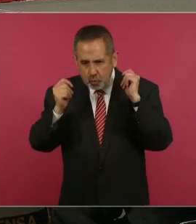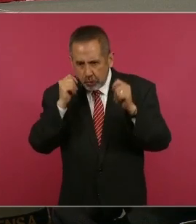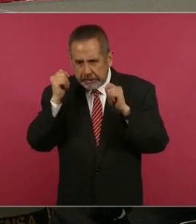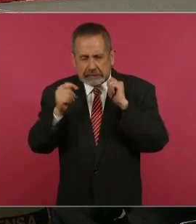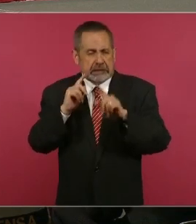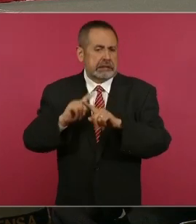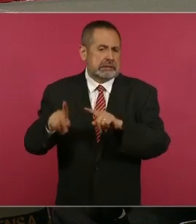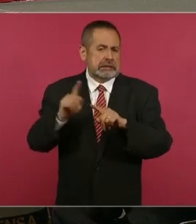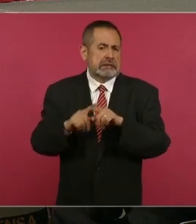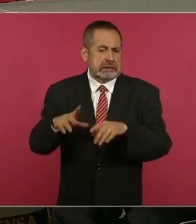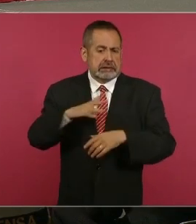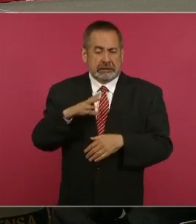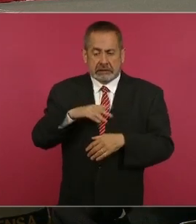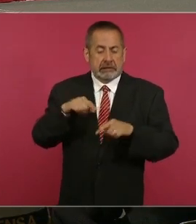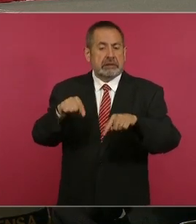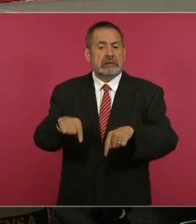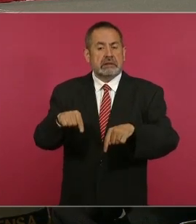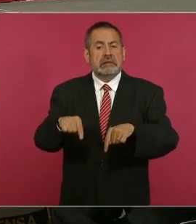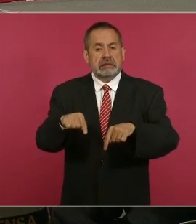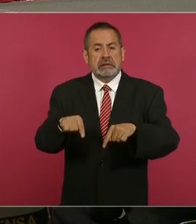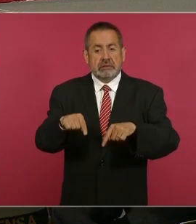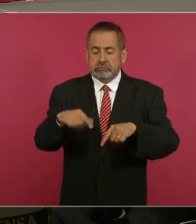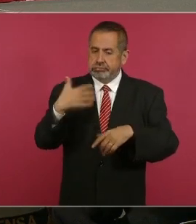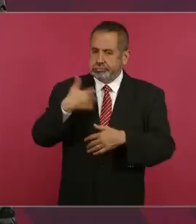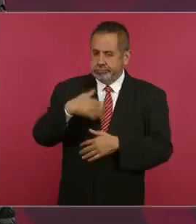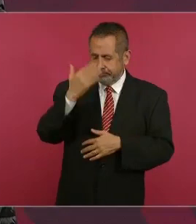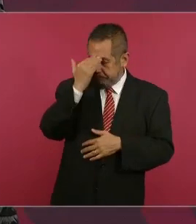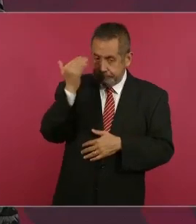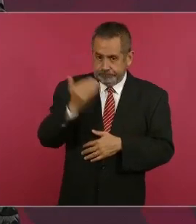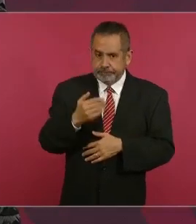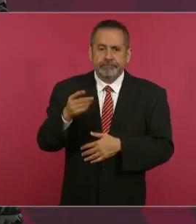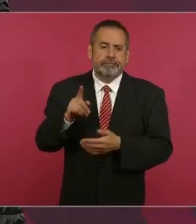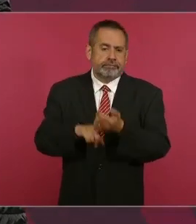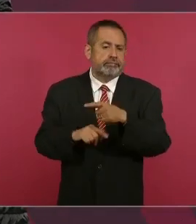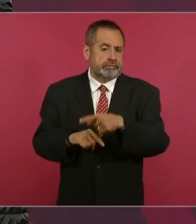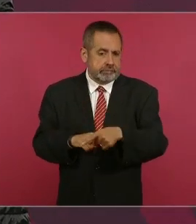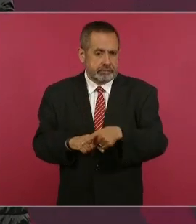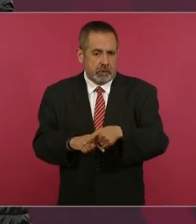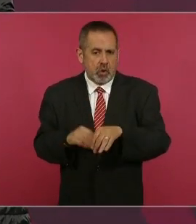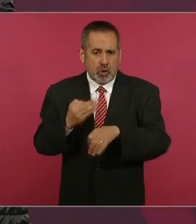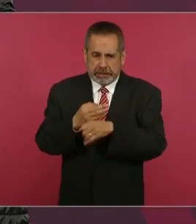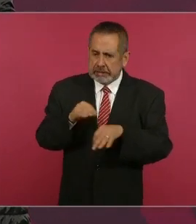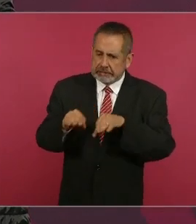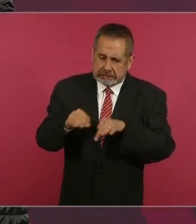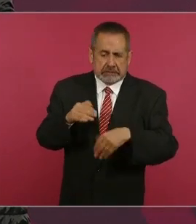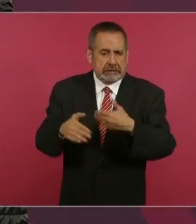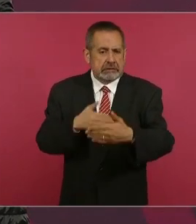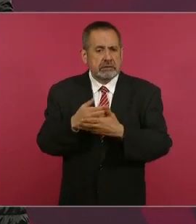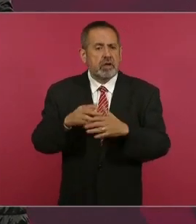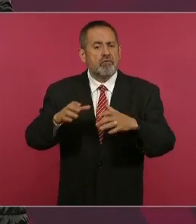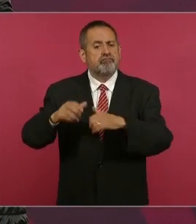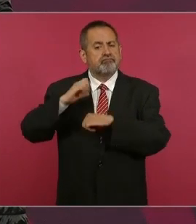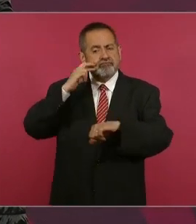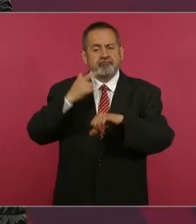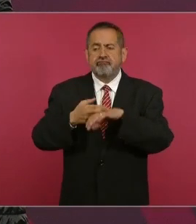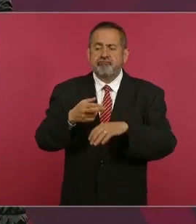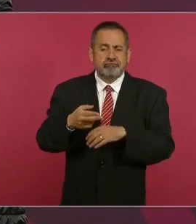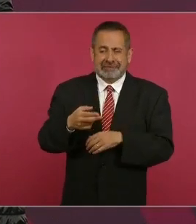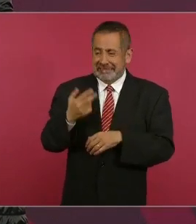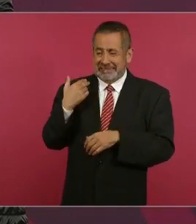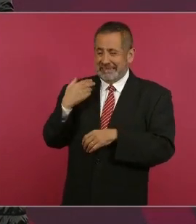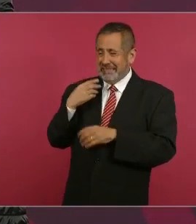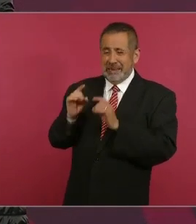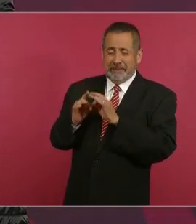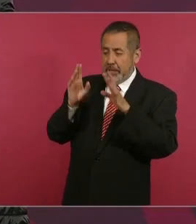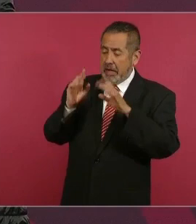que estuvieron en este terrible momento. Ya se trabaja en el centro de mando desde el primer